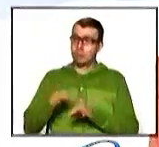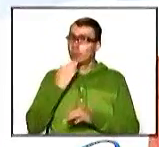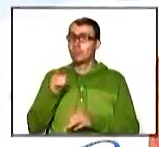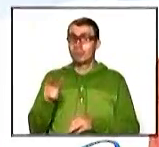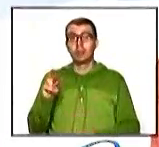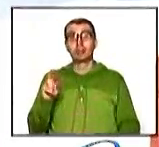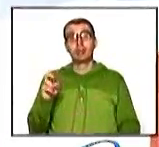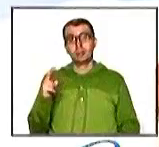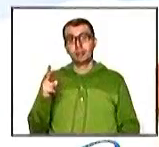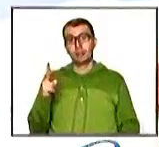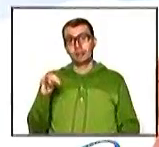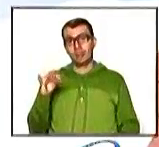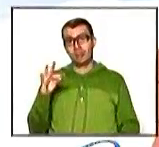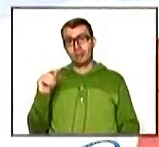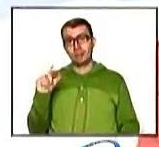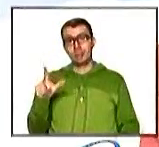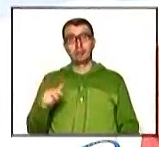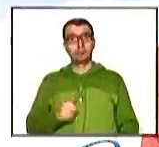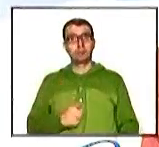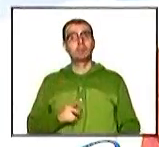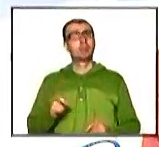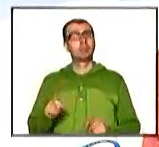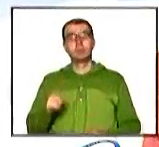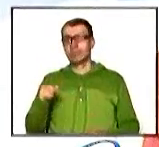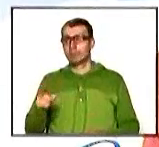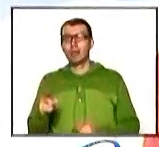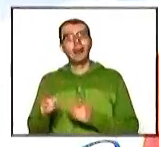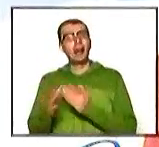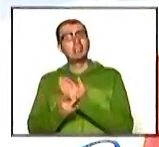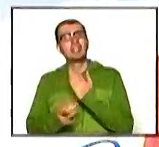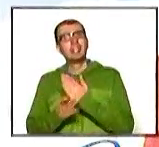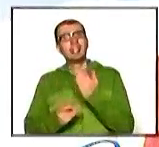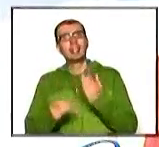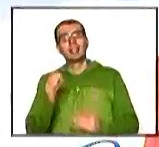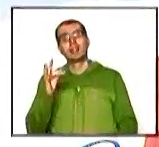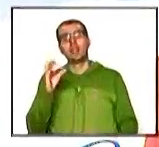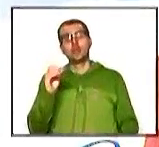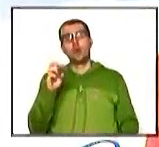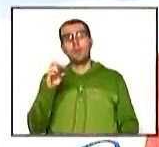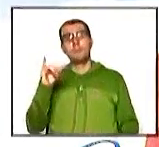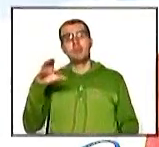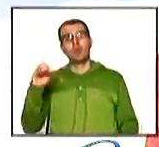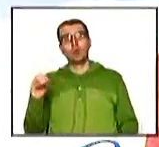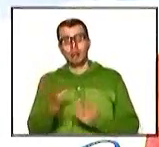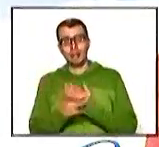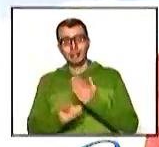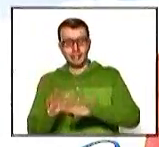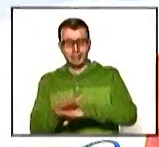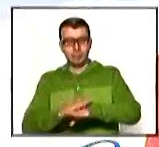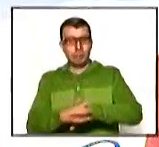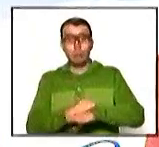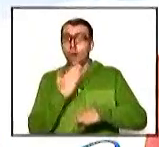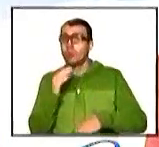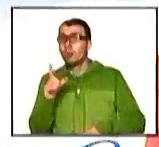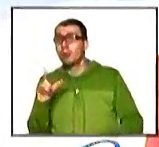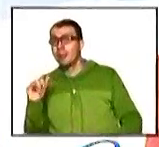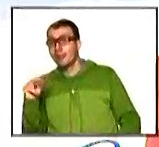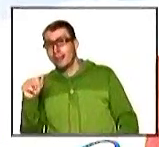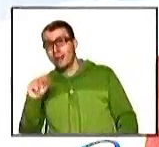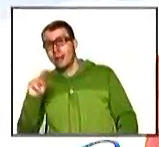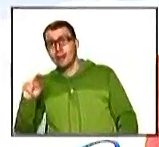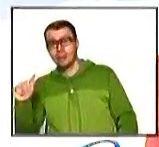otra cosa, apliquen el aceite tópico. Hay aceites muy buenos, el de linaza, el de